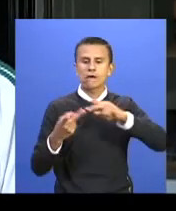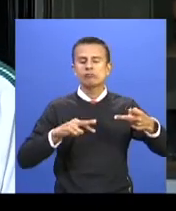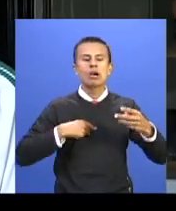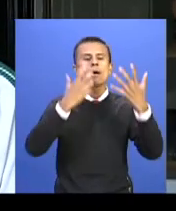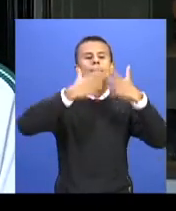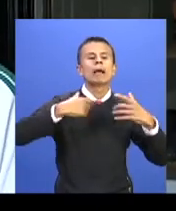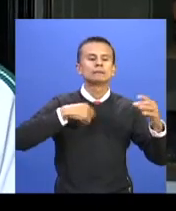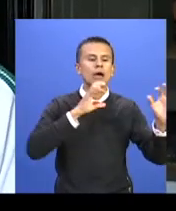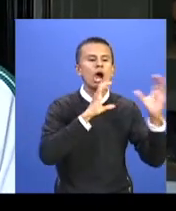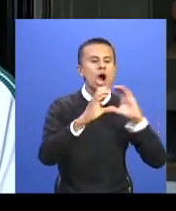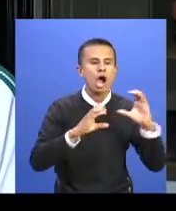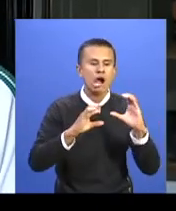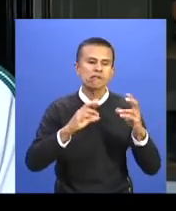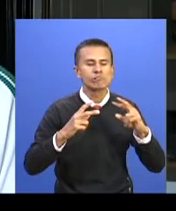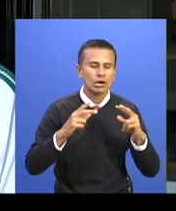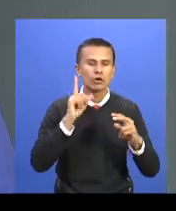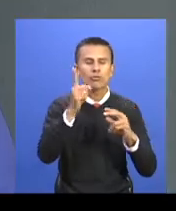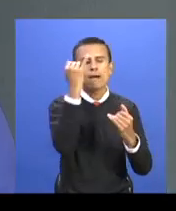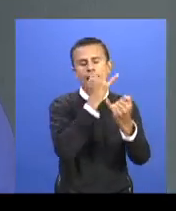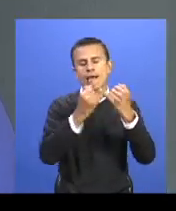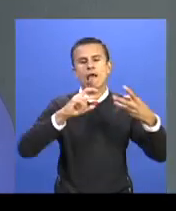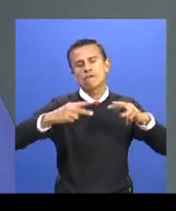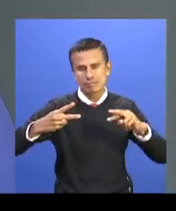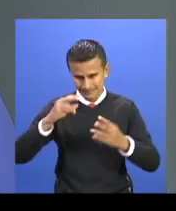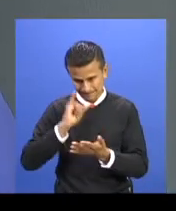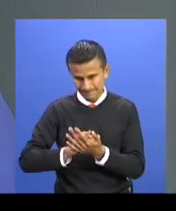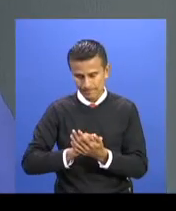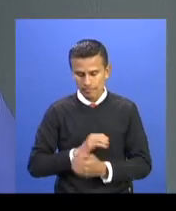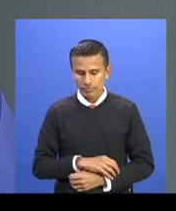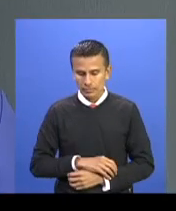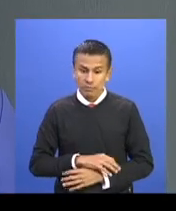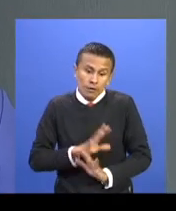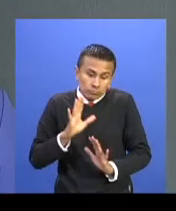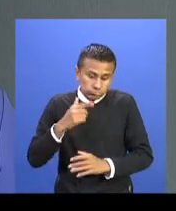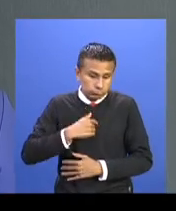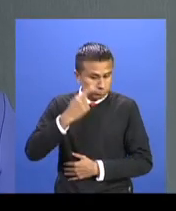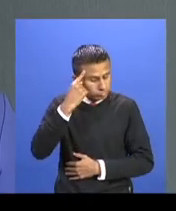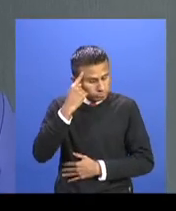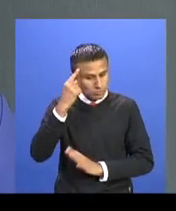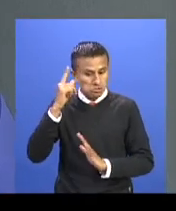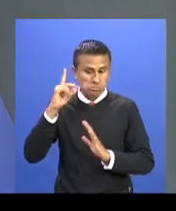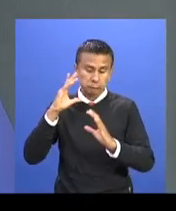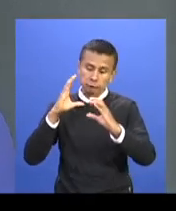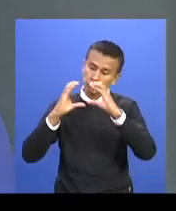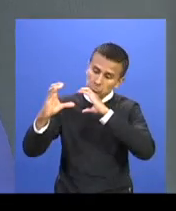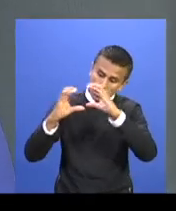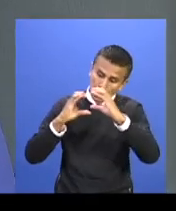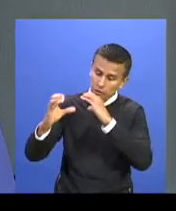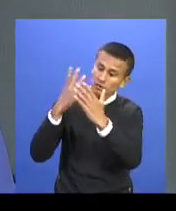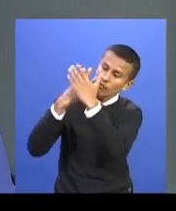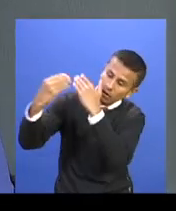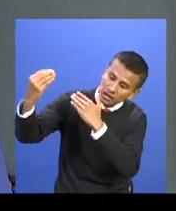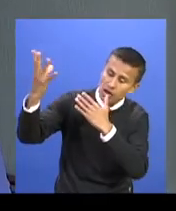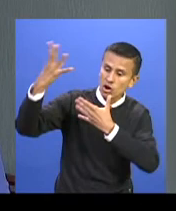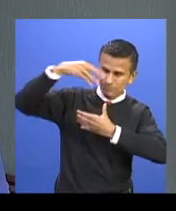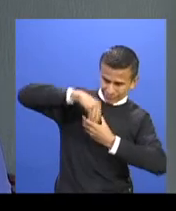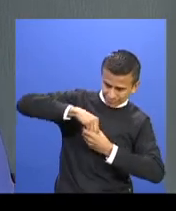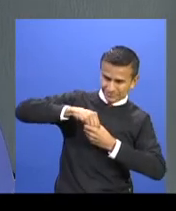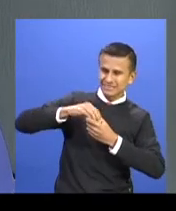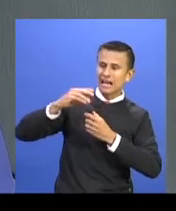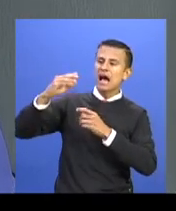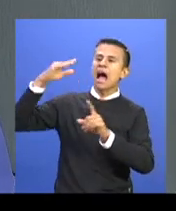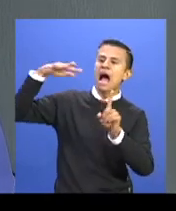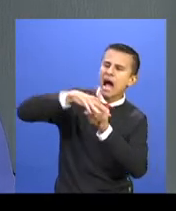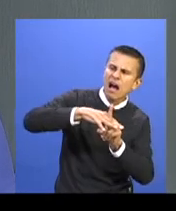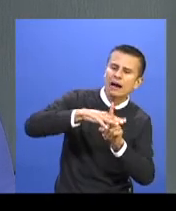que no manejan una comunicación buena o apropiada. Creo que la comunicación interna o externa infiere en la reputación de una